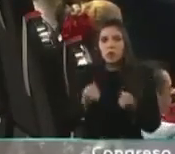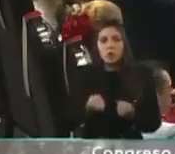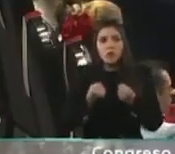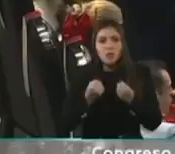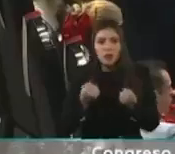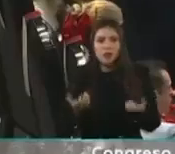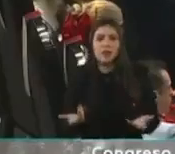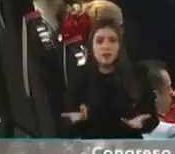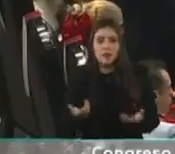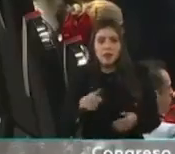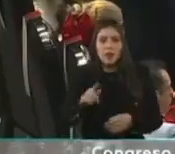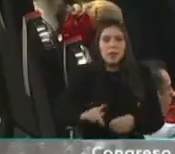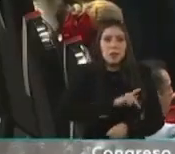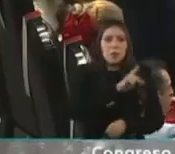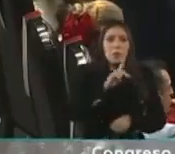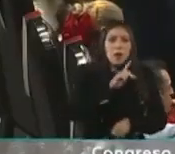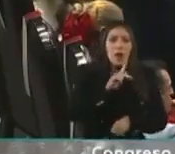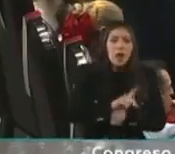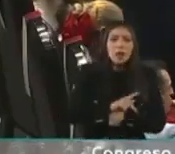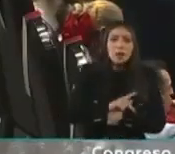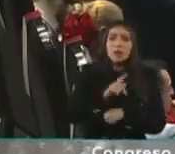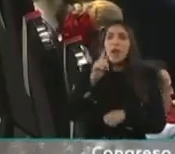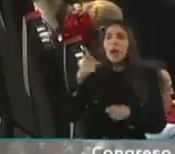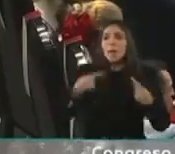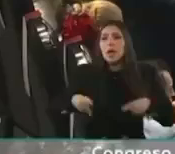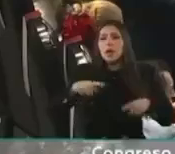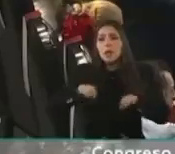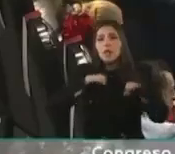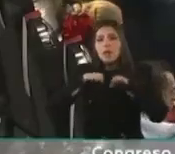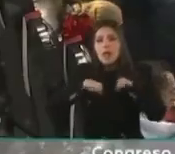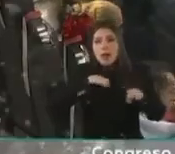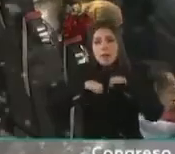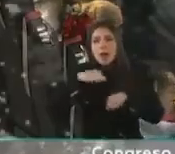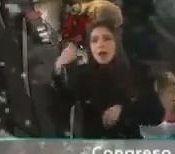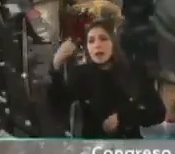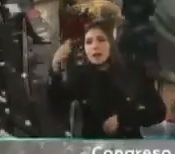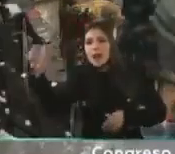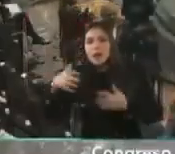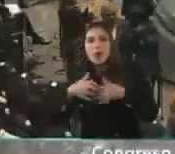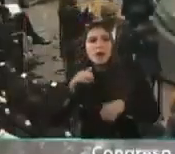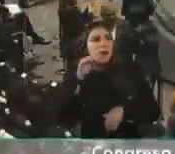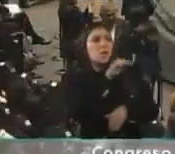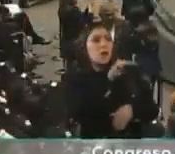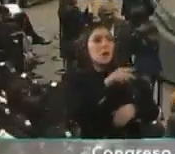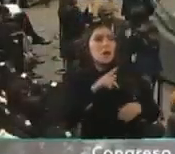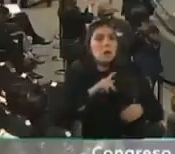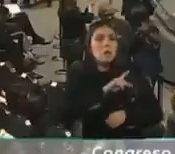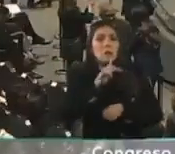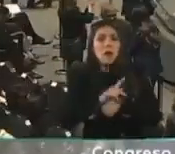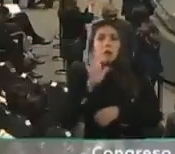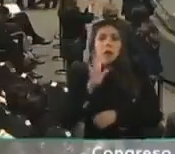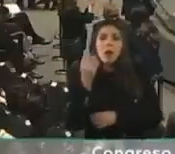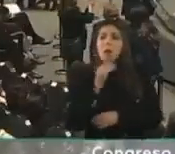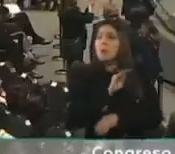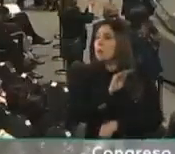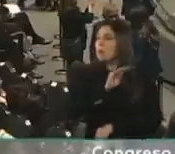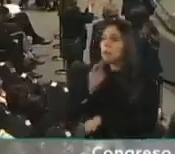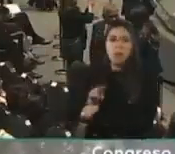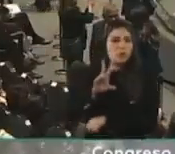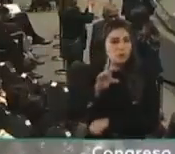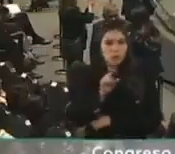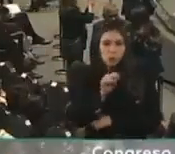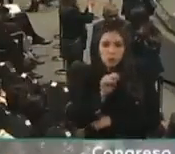se dé la vuelta ante las demandas de los campesinos, de los trabajadores, de los pueblos originarios y afromexicanos,